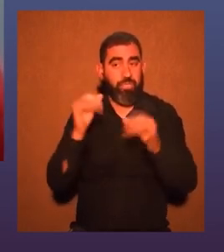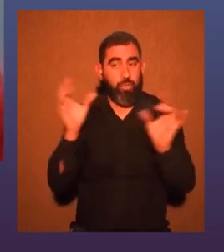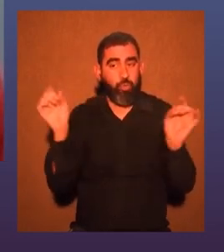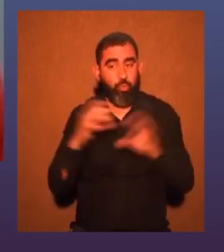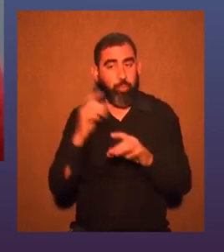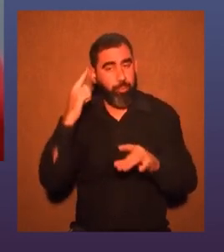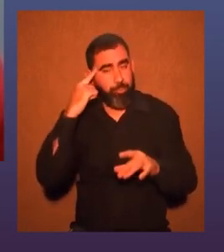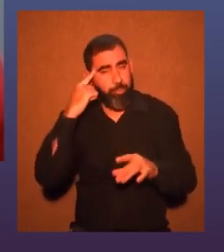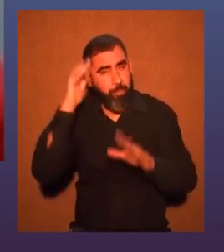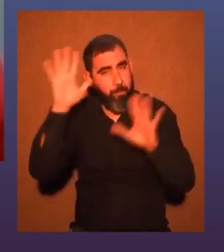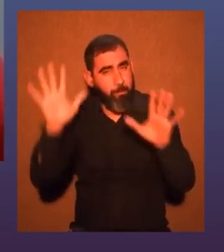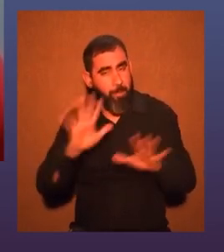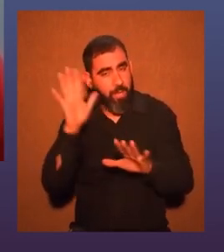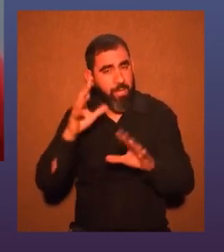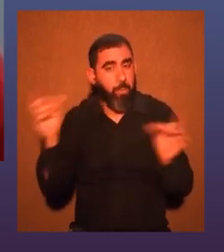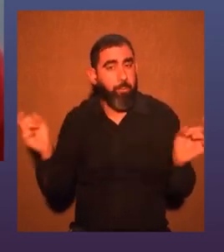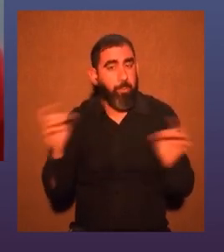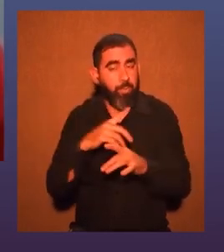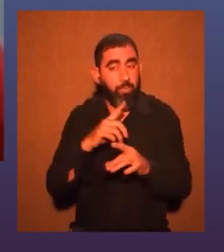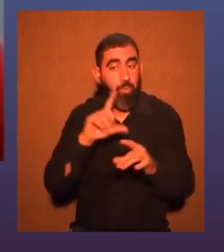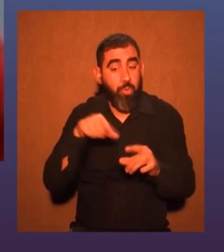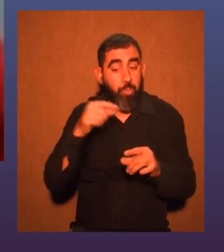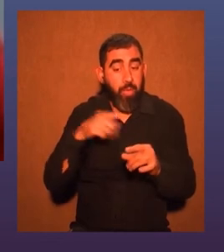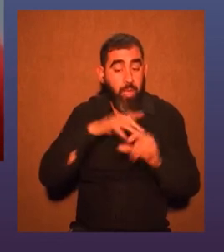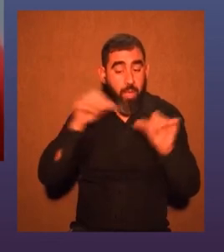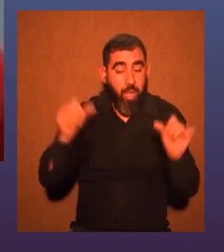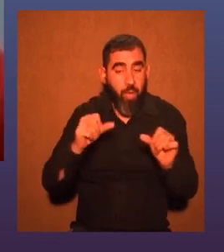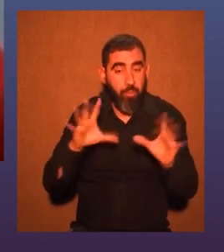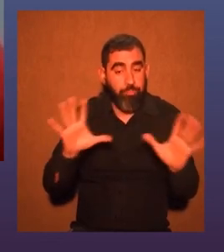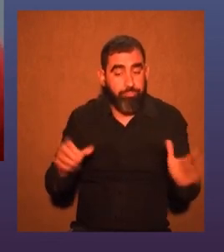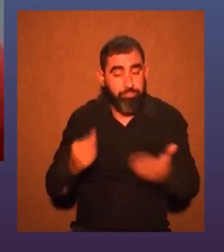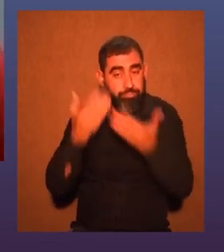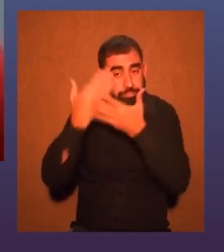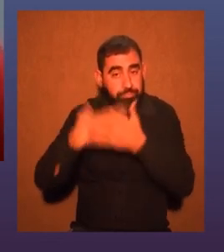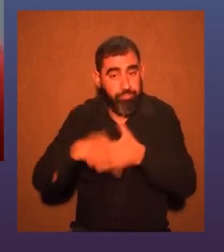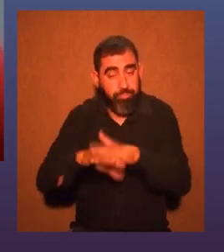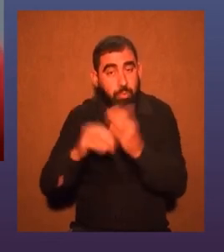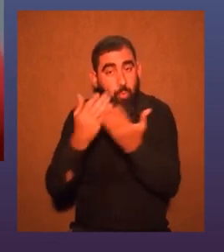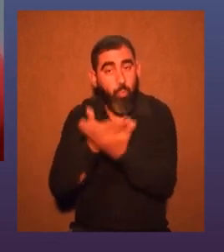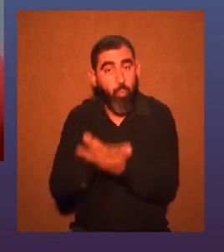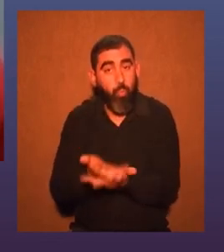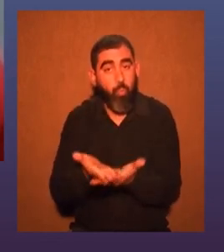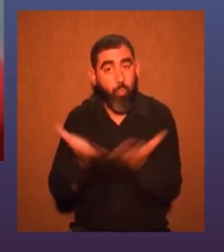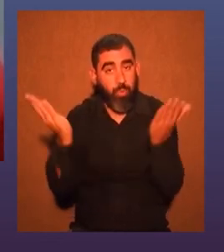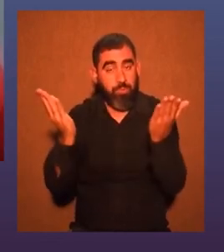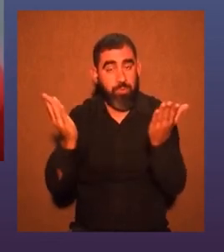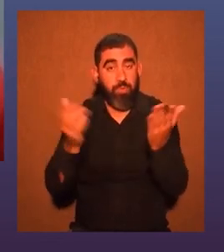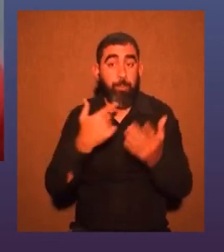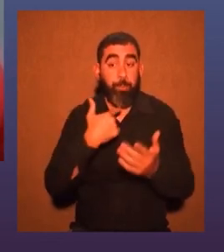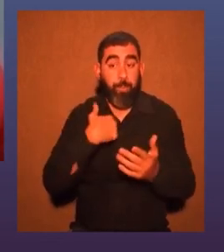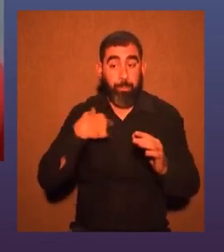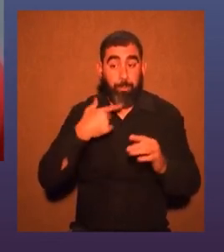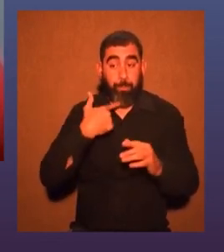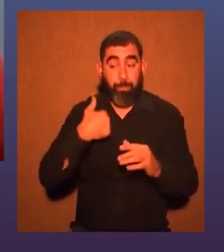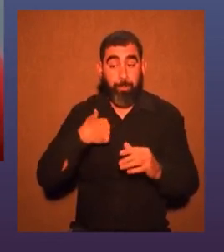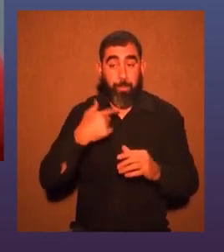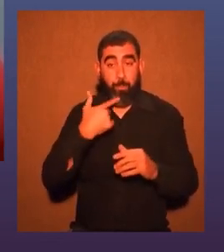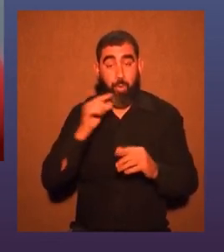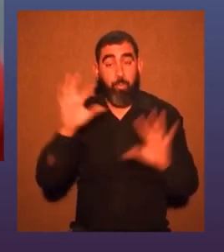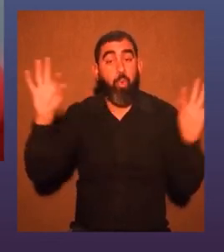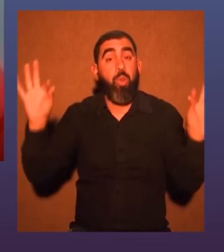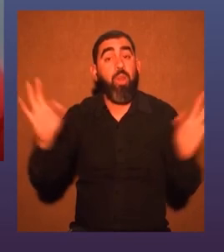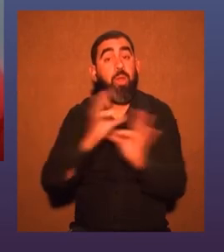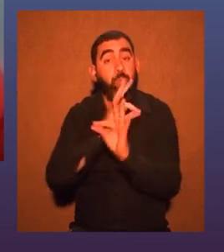por pedacitos, por todo un montón de lados. Y será, y mutará de vuelta, mutará, para mí, por ejemplo, la música, en un